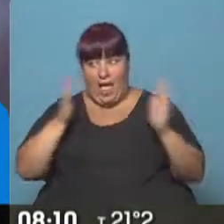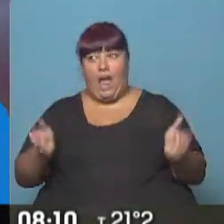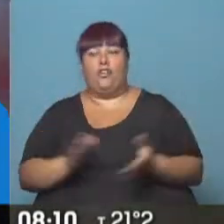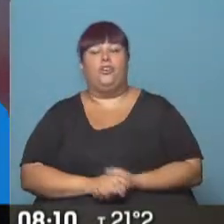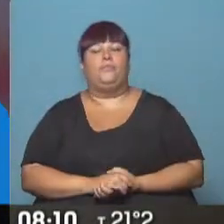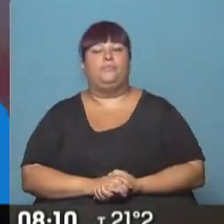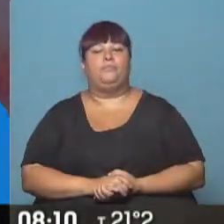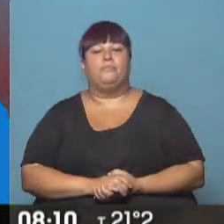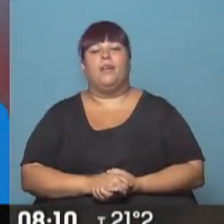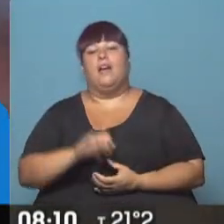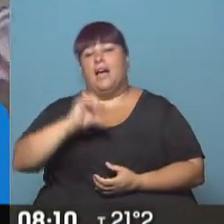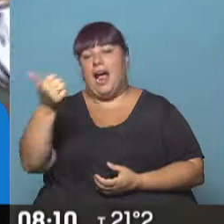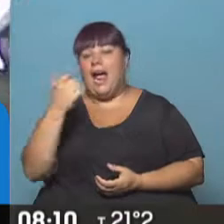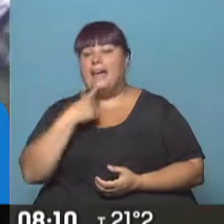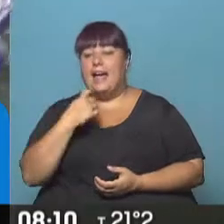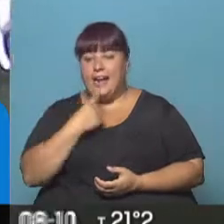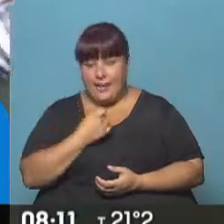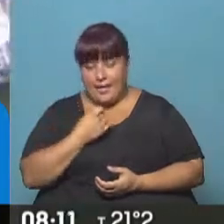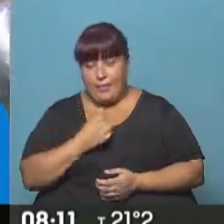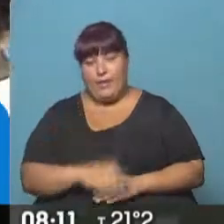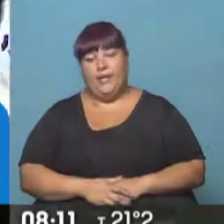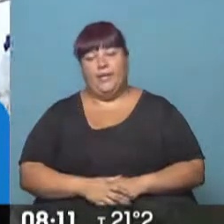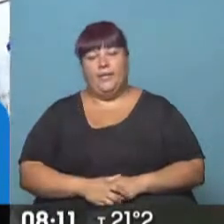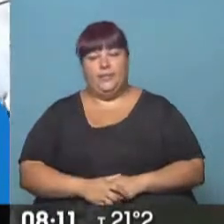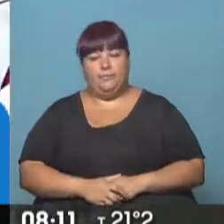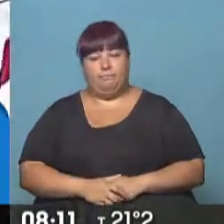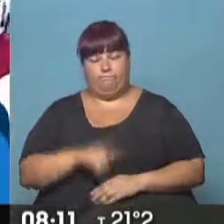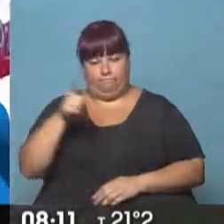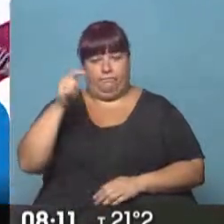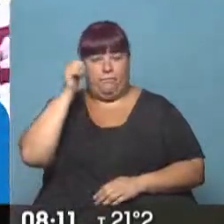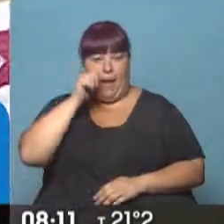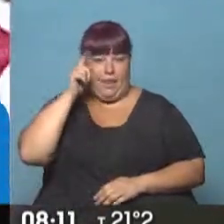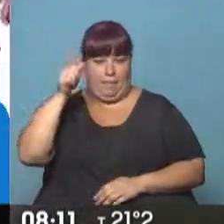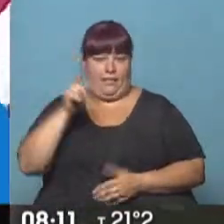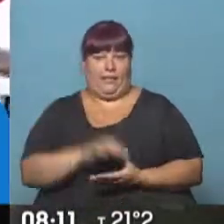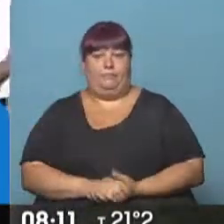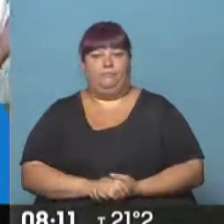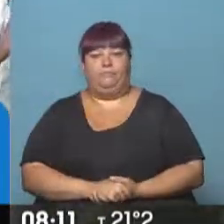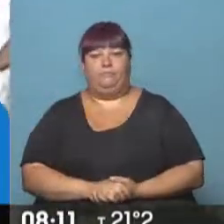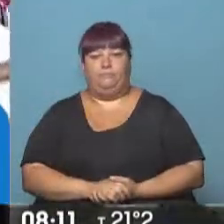en favor de River Plate fue en la Ciudad Feliz.